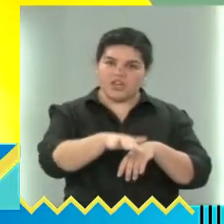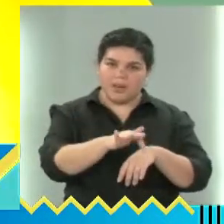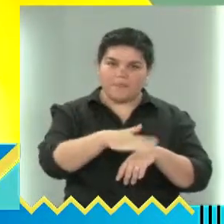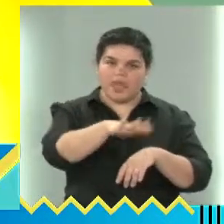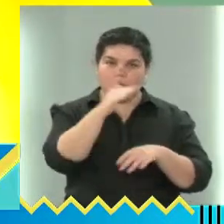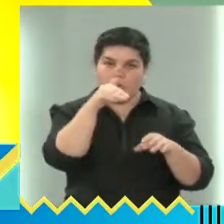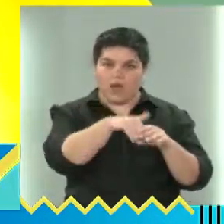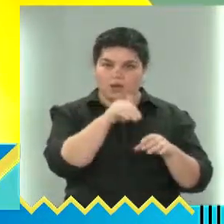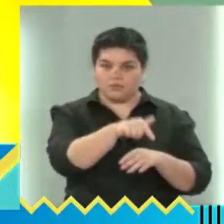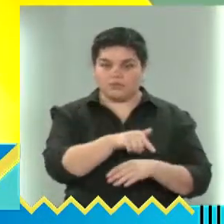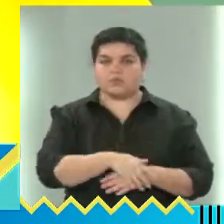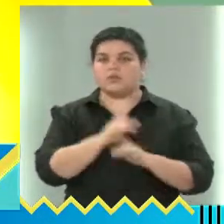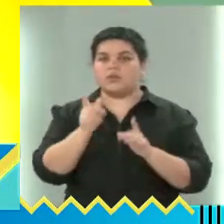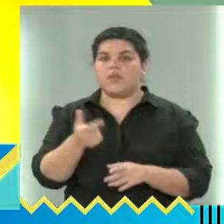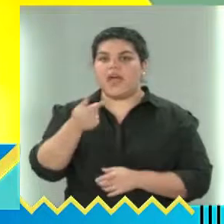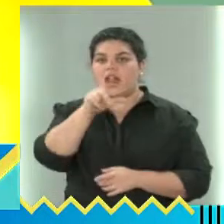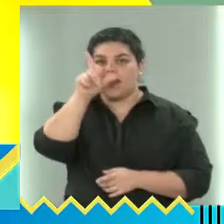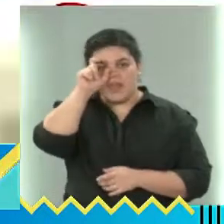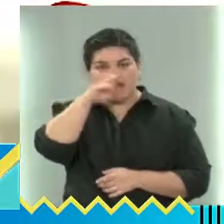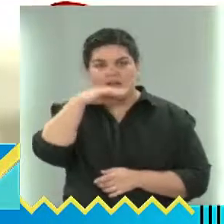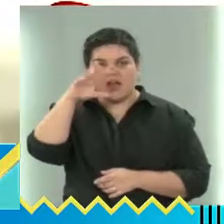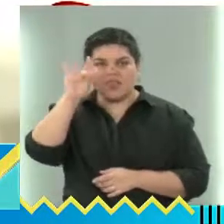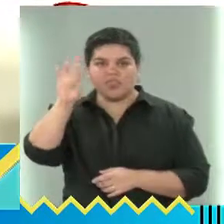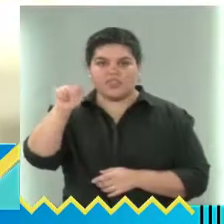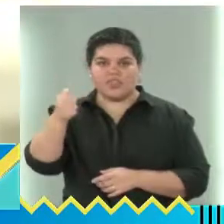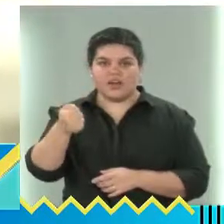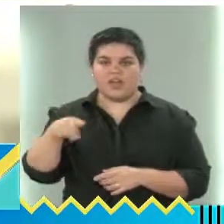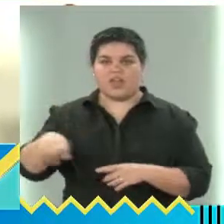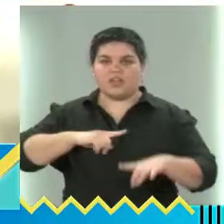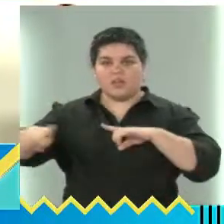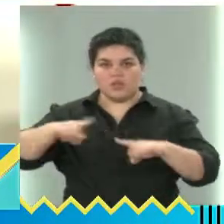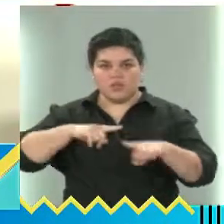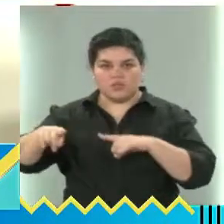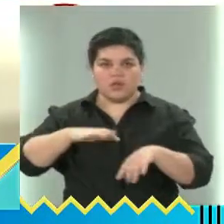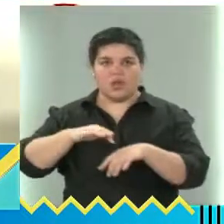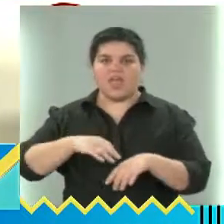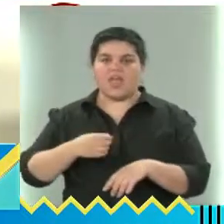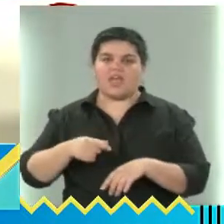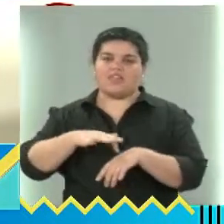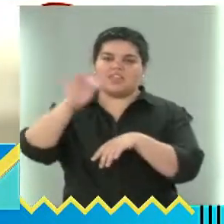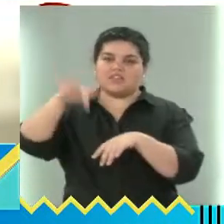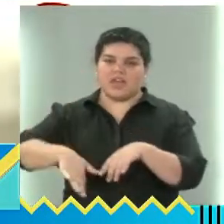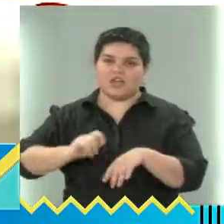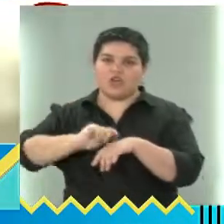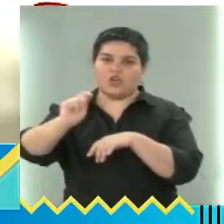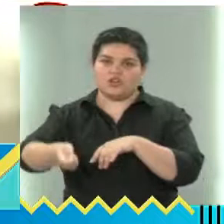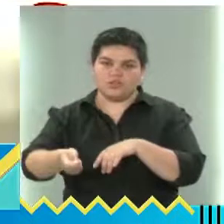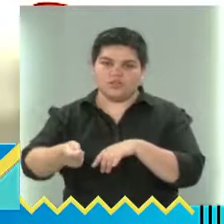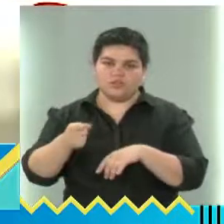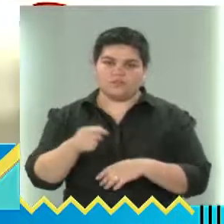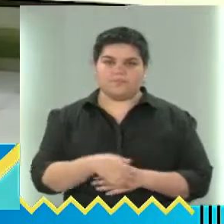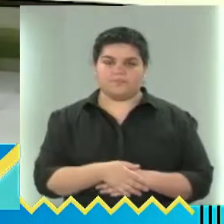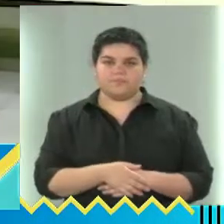Buenas tardes. Y Alejandra Civil, coordinadora del área de hemodonación de la provincia de Mendoza. ¿Cómo estás? Muy bien, muy buenas tardes a todos.